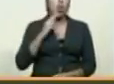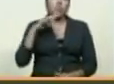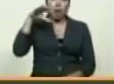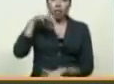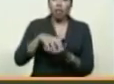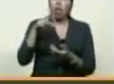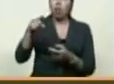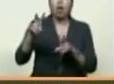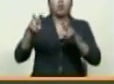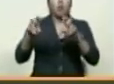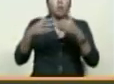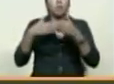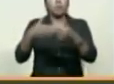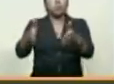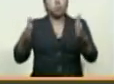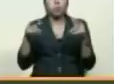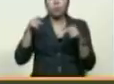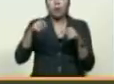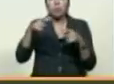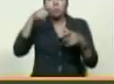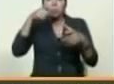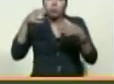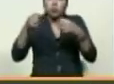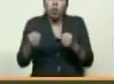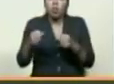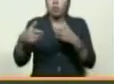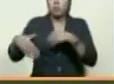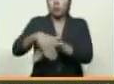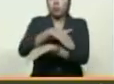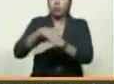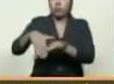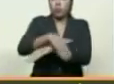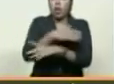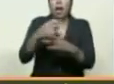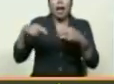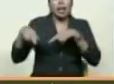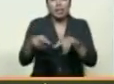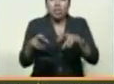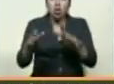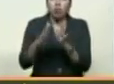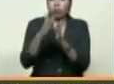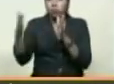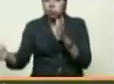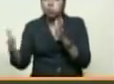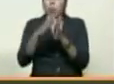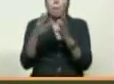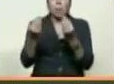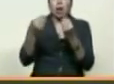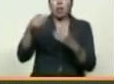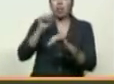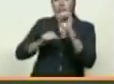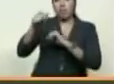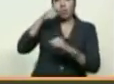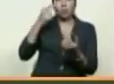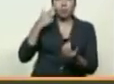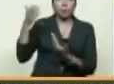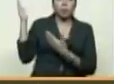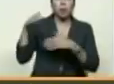puesto de guardacostas que optimizará las operaciones fluviales en la región. Vamos a escuchar las palabras del ministro para la Defensa, Vladimir Padrino López.